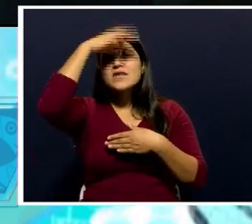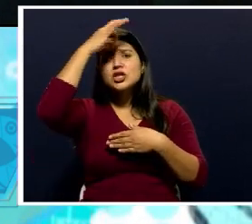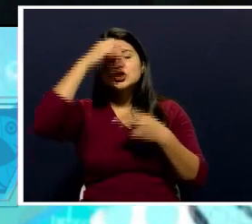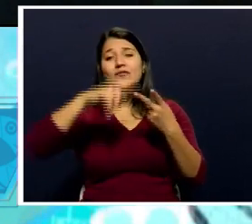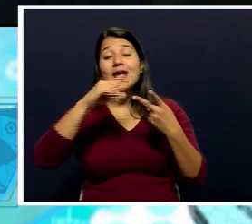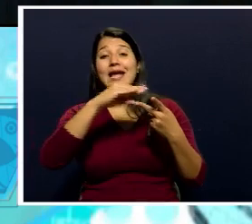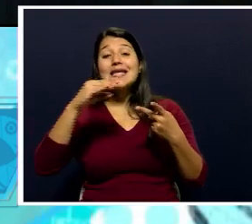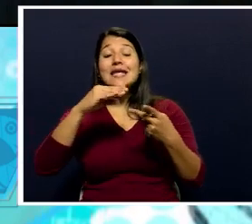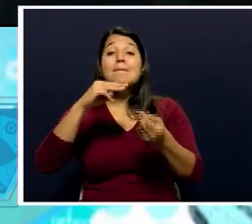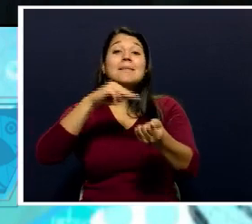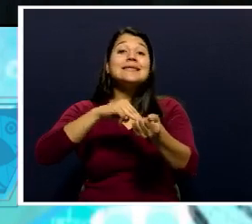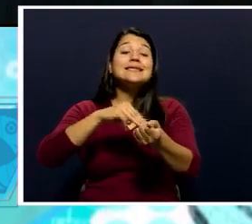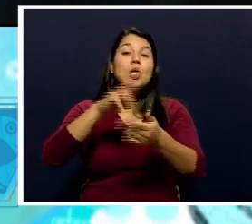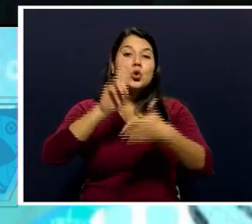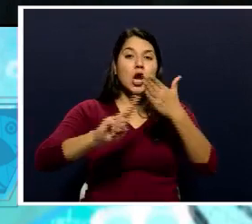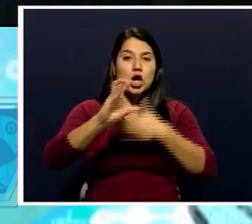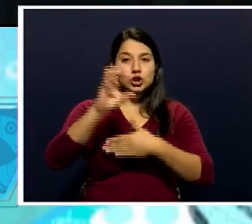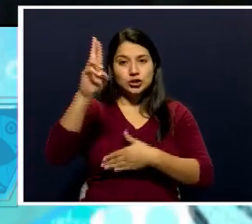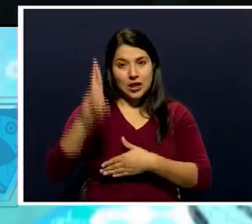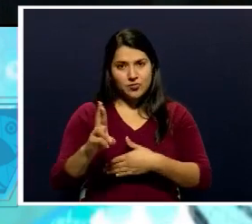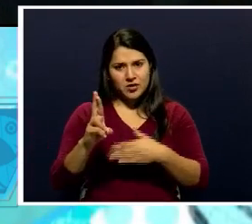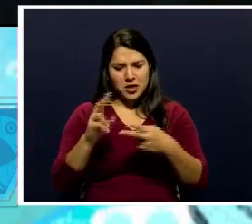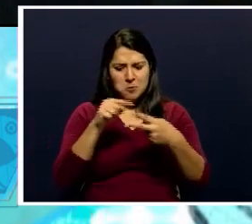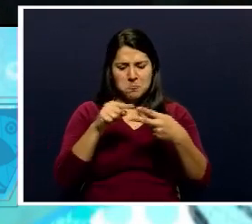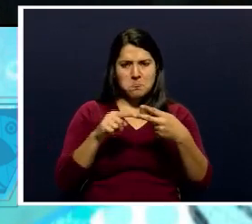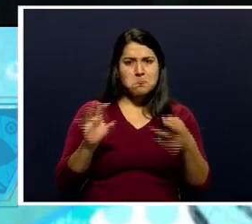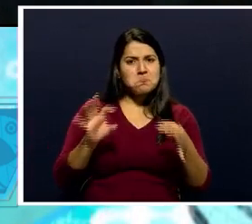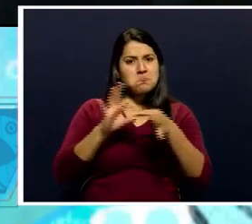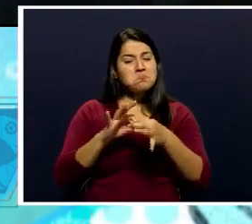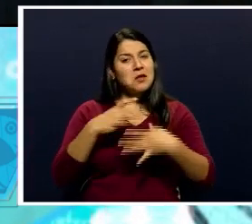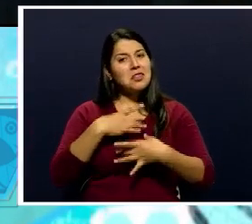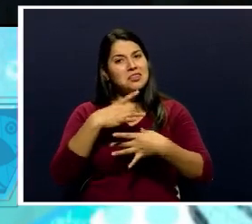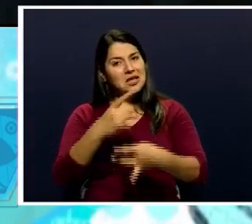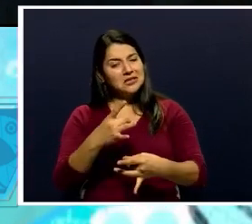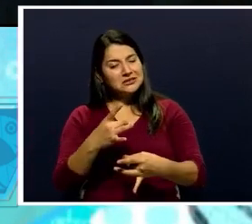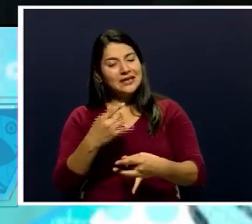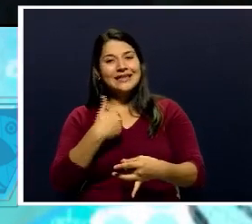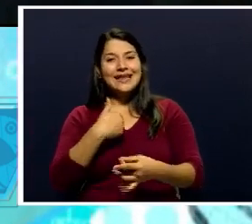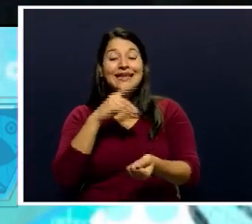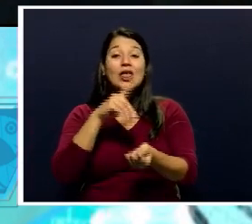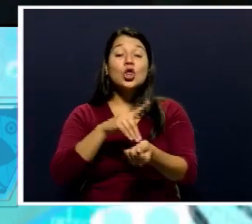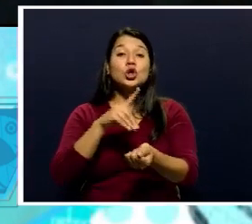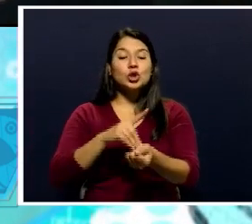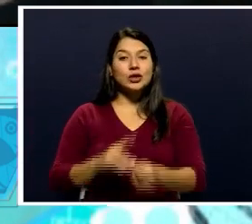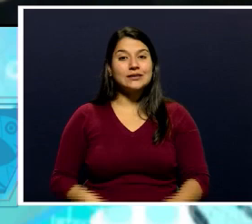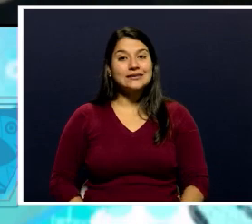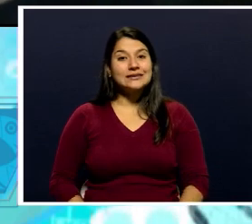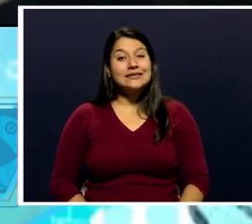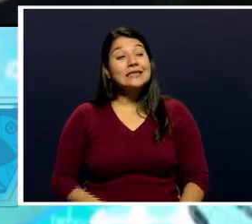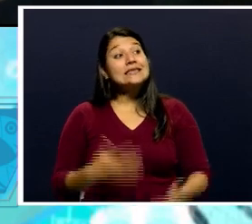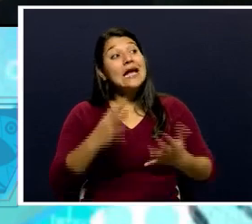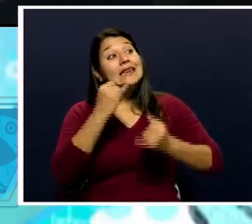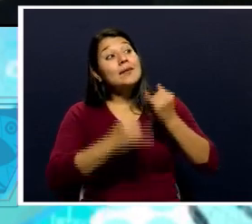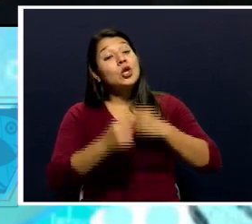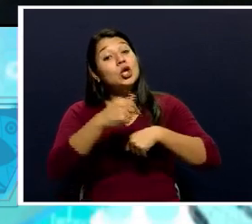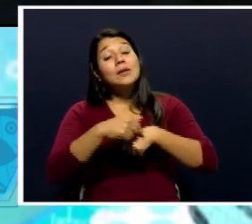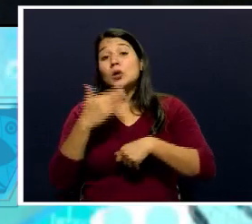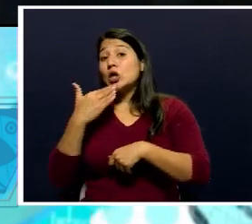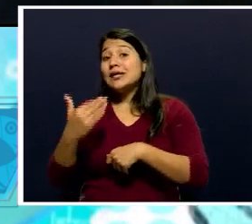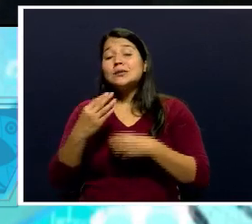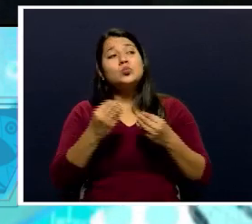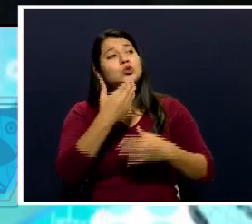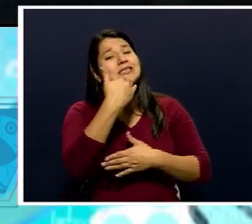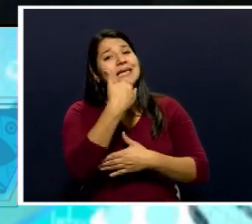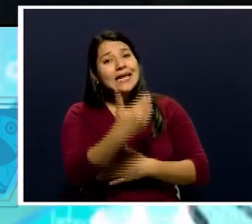de Medicina de la Universidad de Costa Rica. Una combinación muy interesante la de la doctora Arguedas. Se nos acabó el tiempo, pero